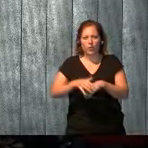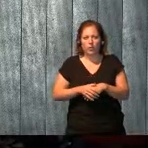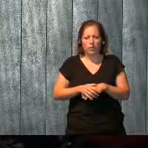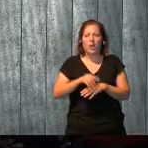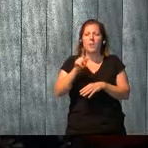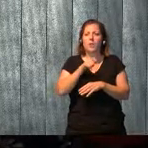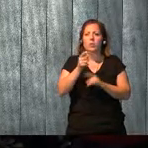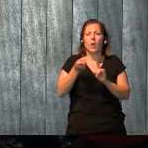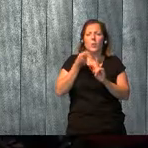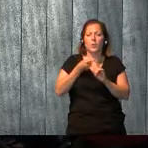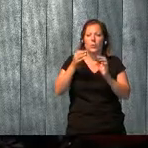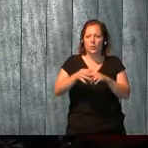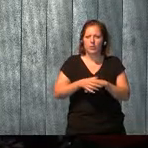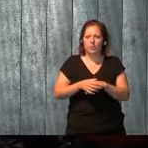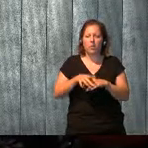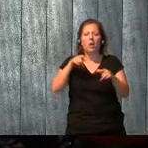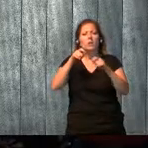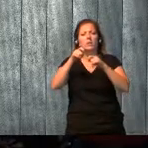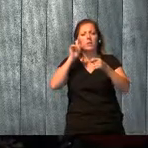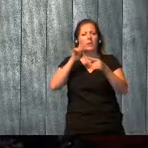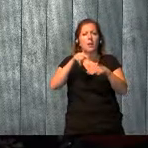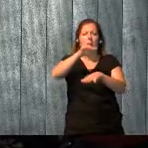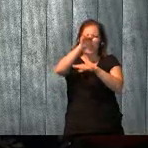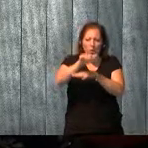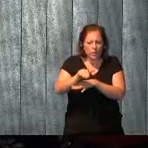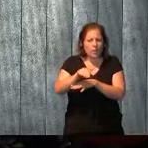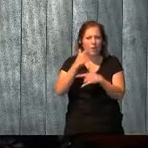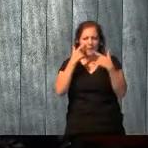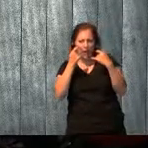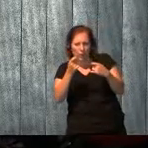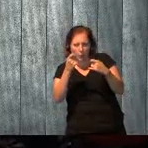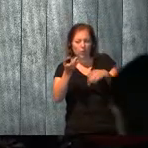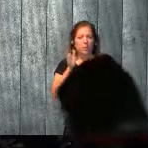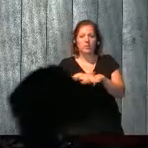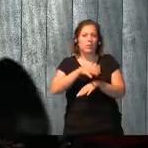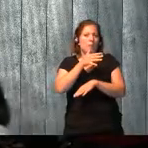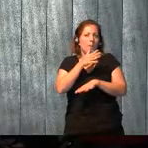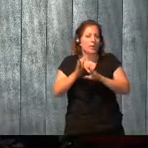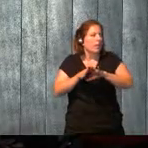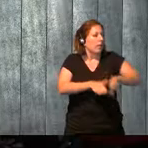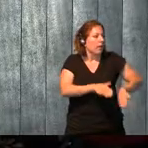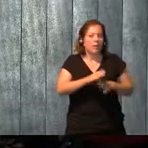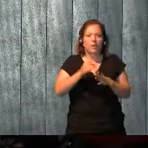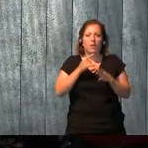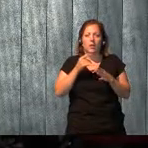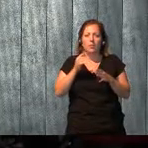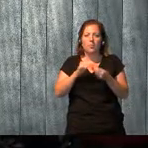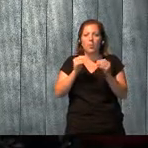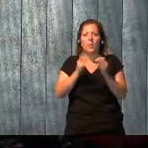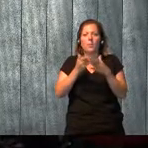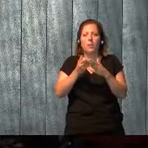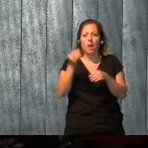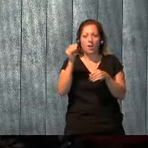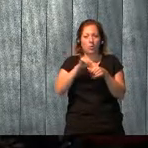Hemos hablado mucho de proteger, de cuidar, pero creo que no podemos dejar de lado el tema de la disminución del consumo.